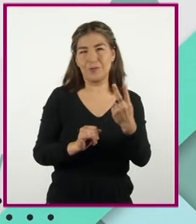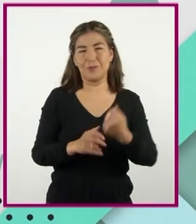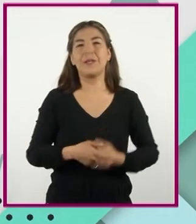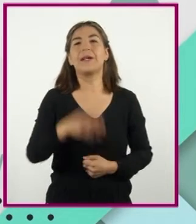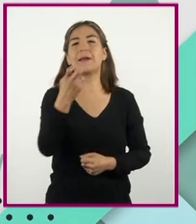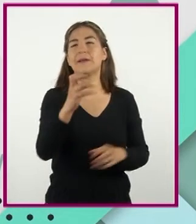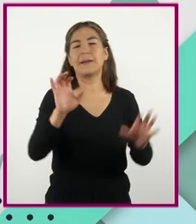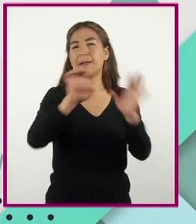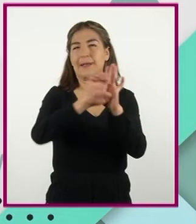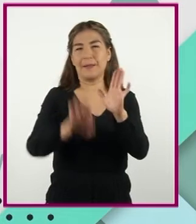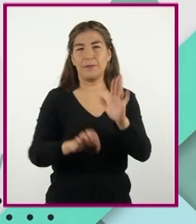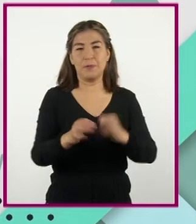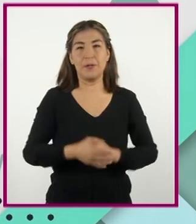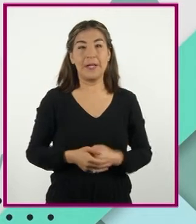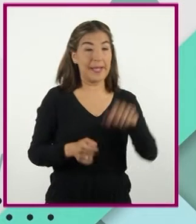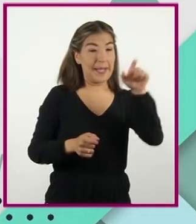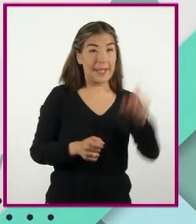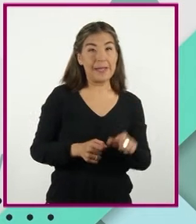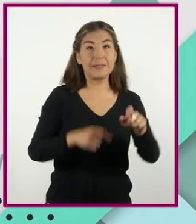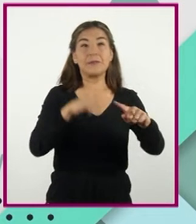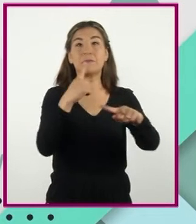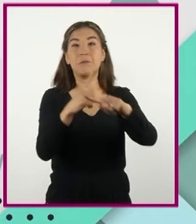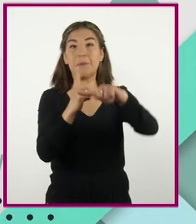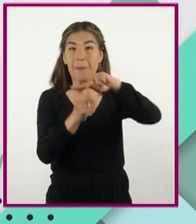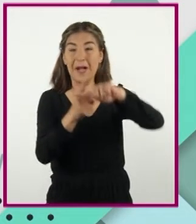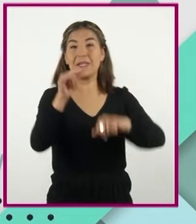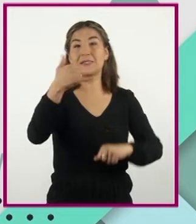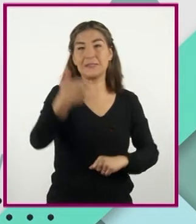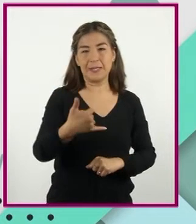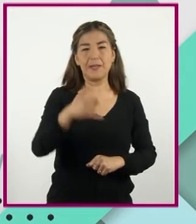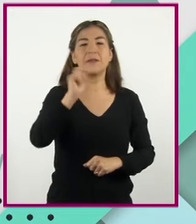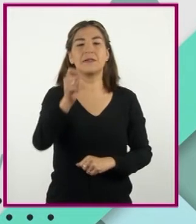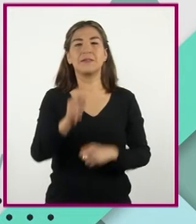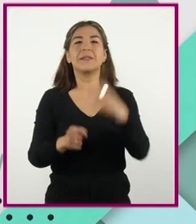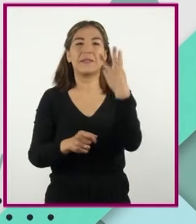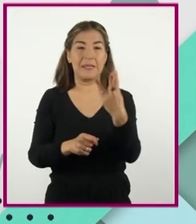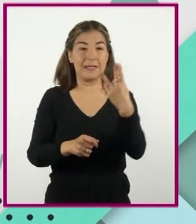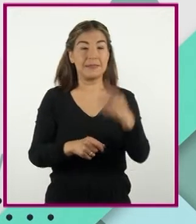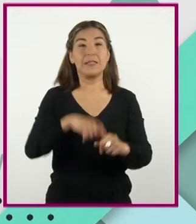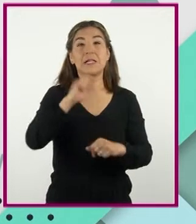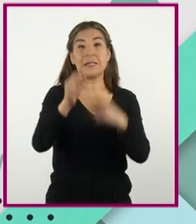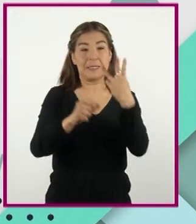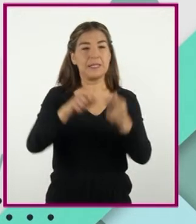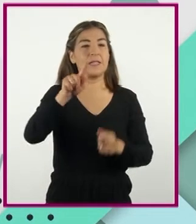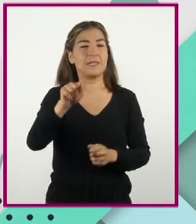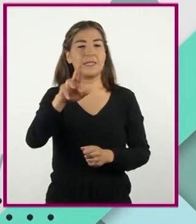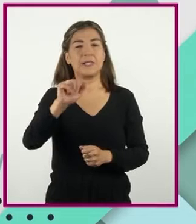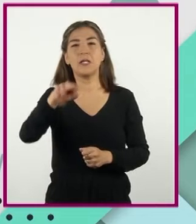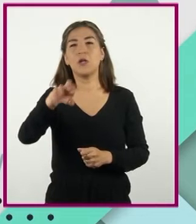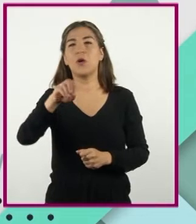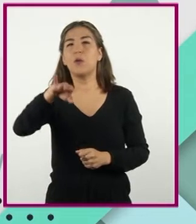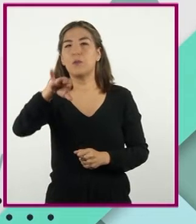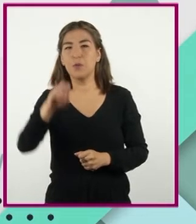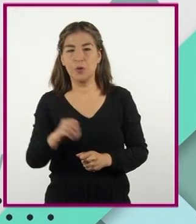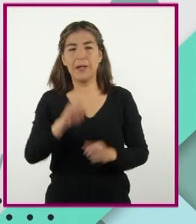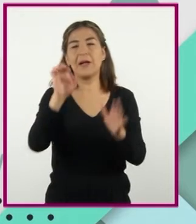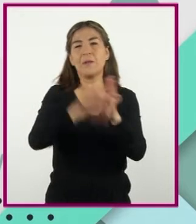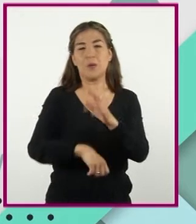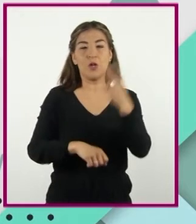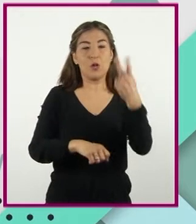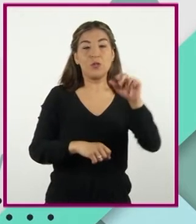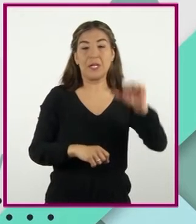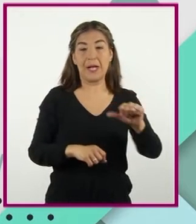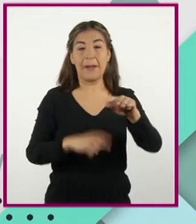Por ejemplo, x más y, los que tienen 3 términos se llaman trinomios. Por ejemplo, 2a más